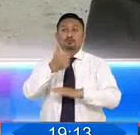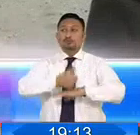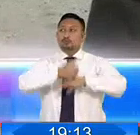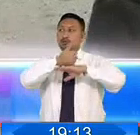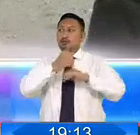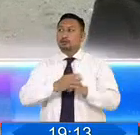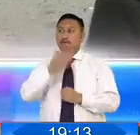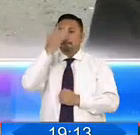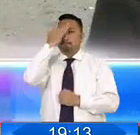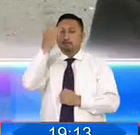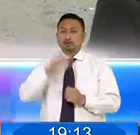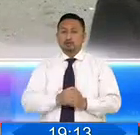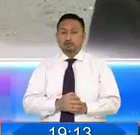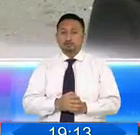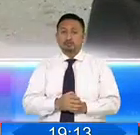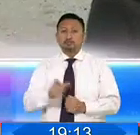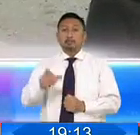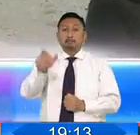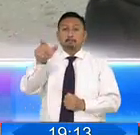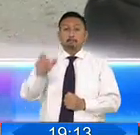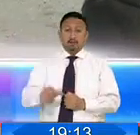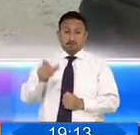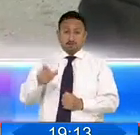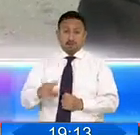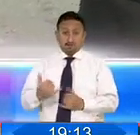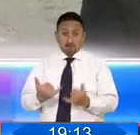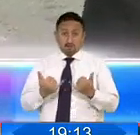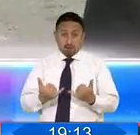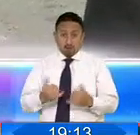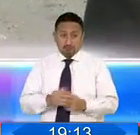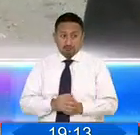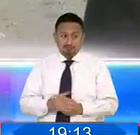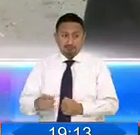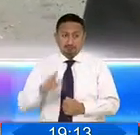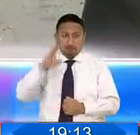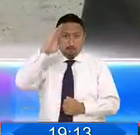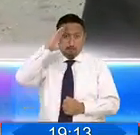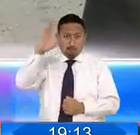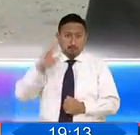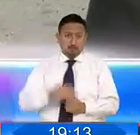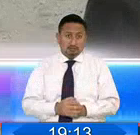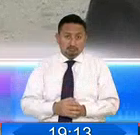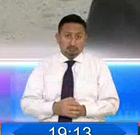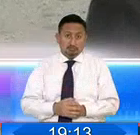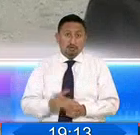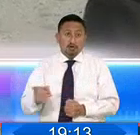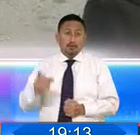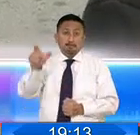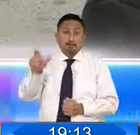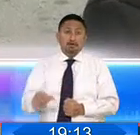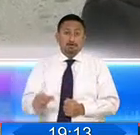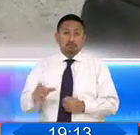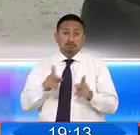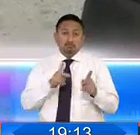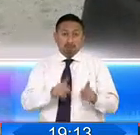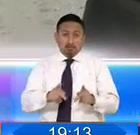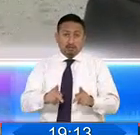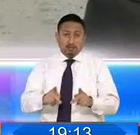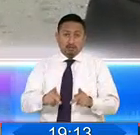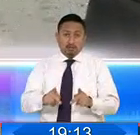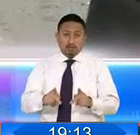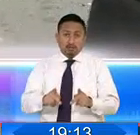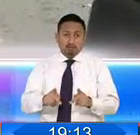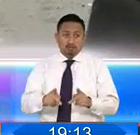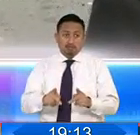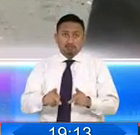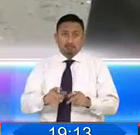porque realmente las personas que están ahora son policías. Son gente preparada